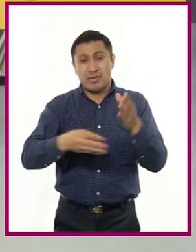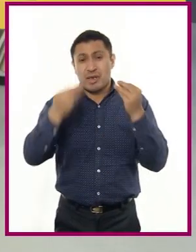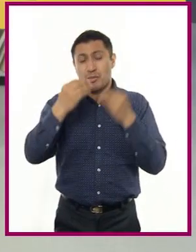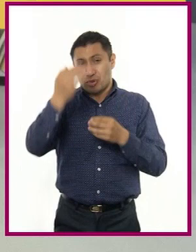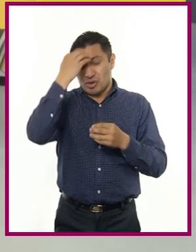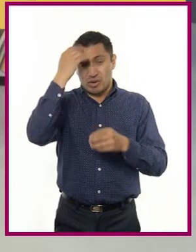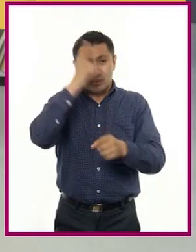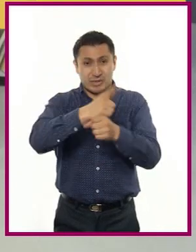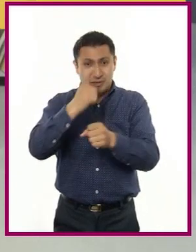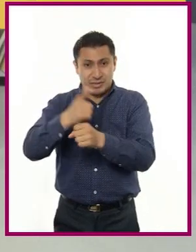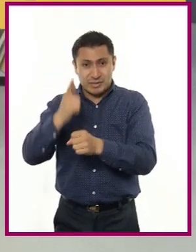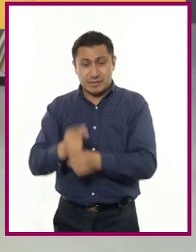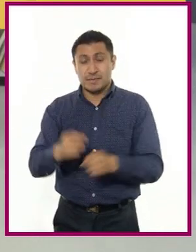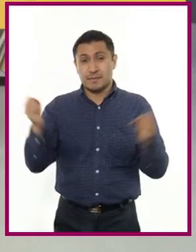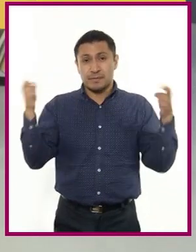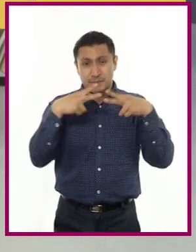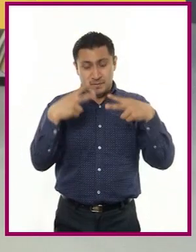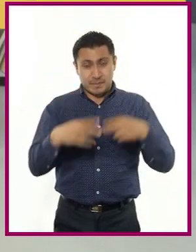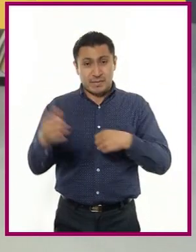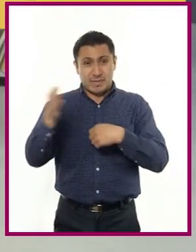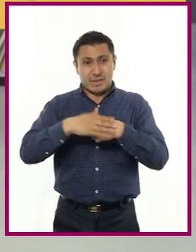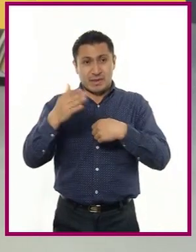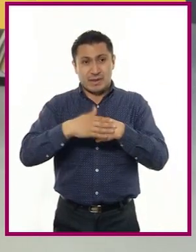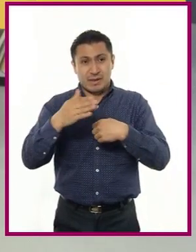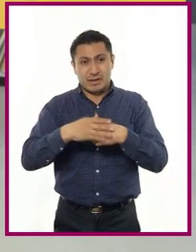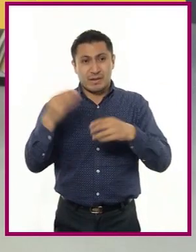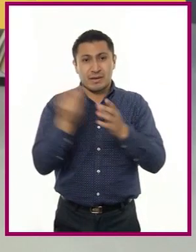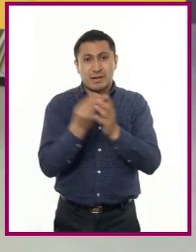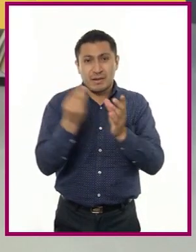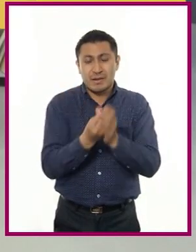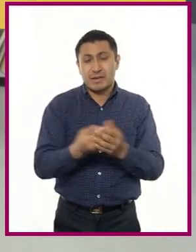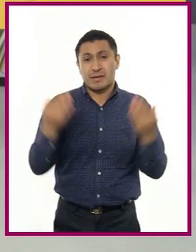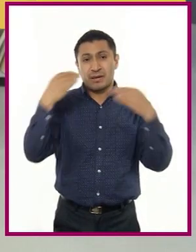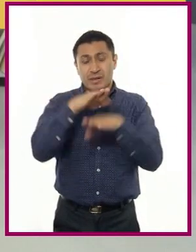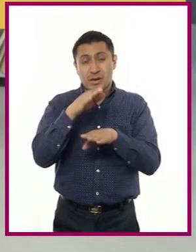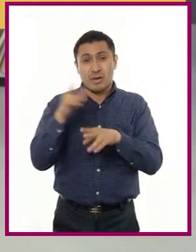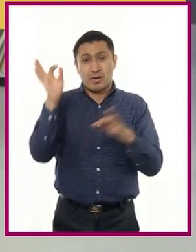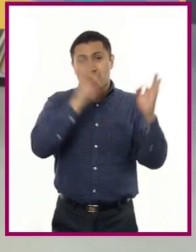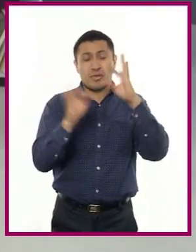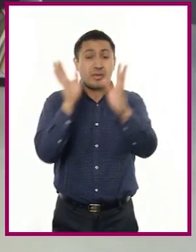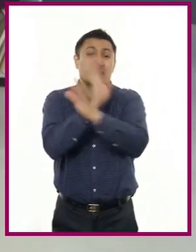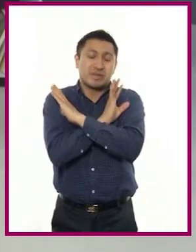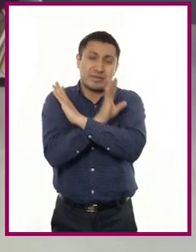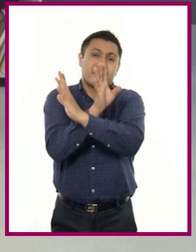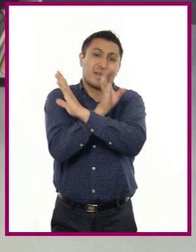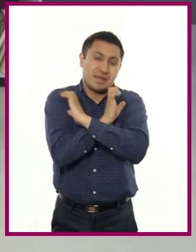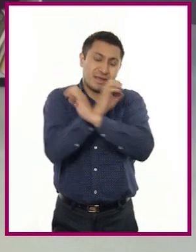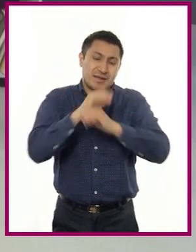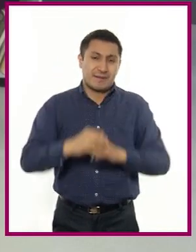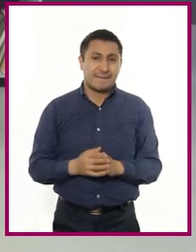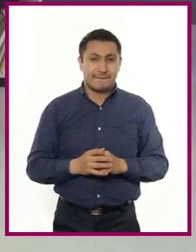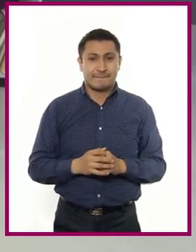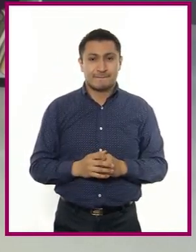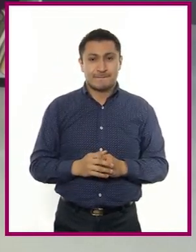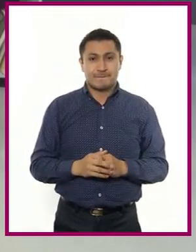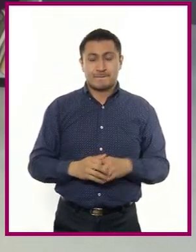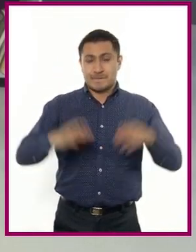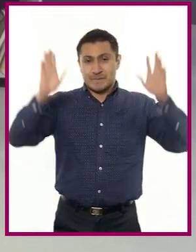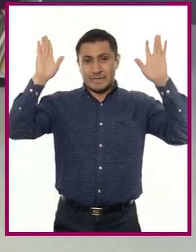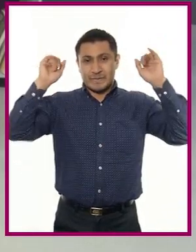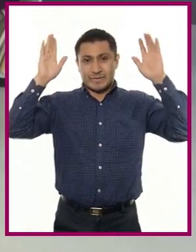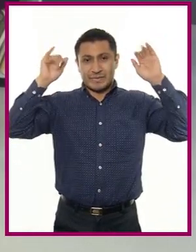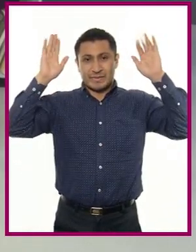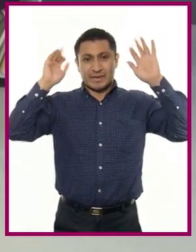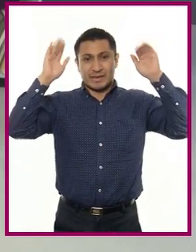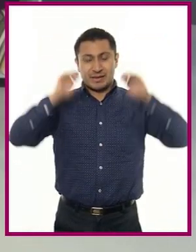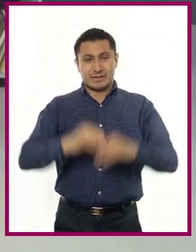y descubrir. Nos vemos en una próxima sesión de la asignatura Formación Cívica y Ética. ¡Hasta